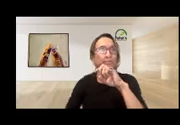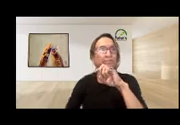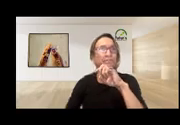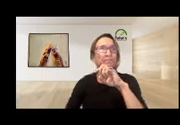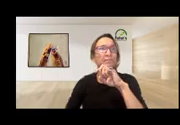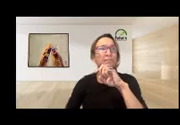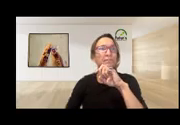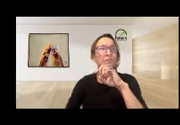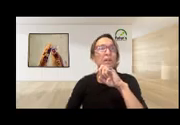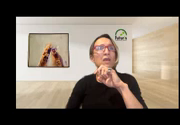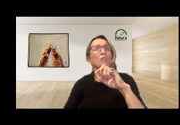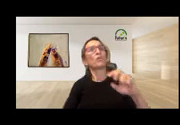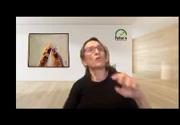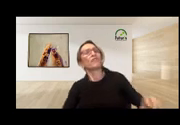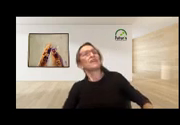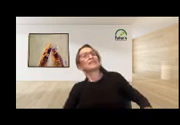país.